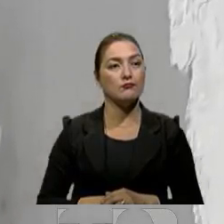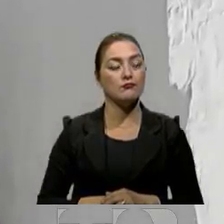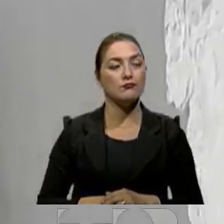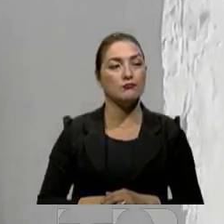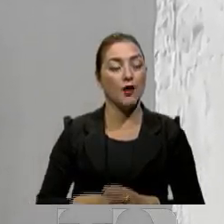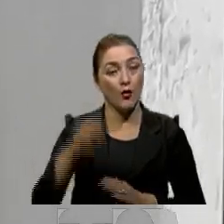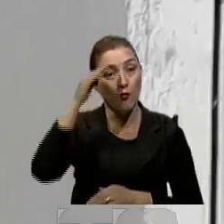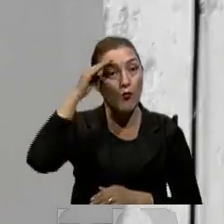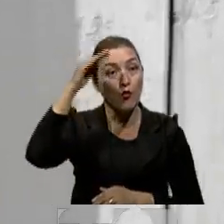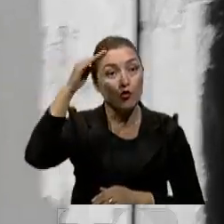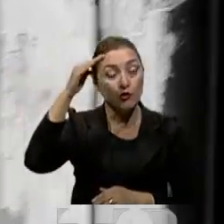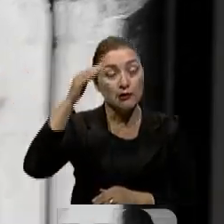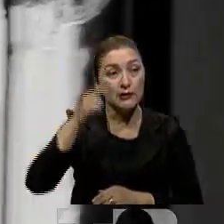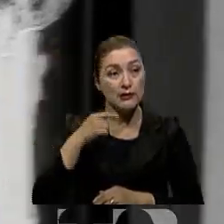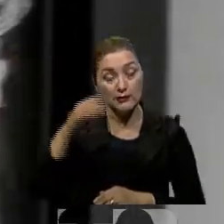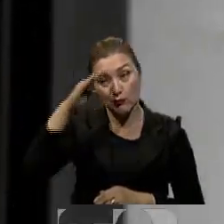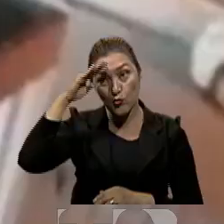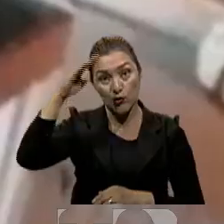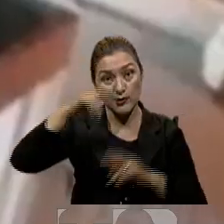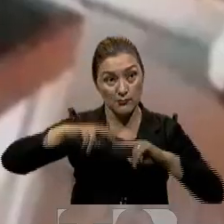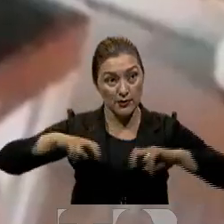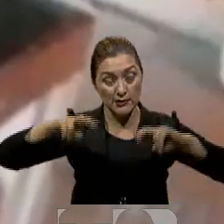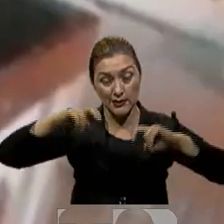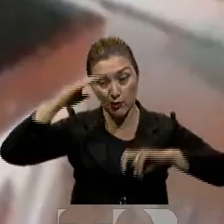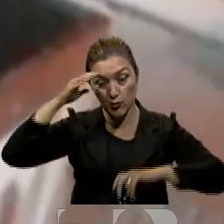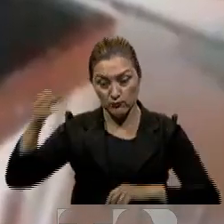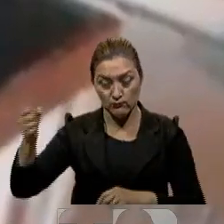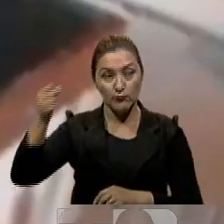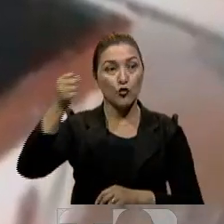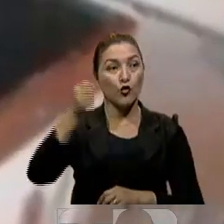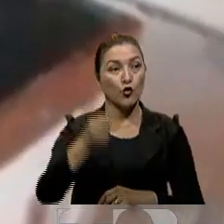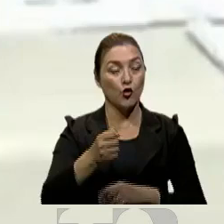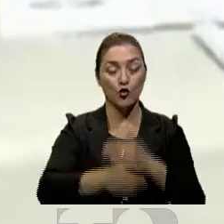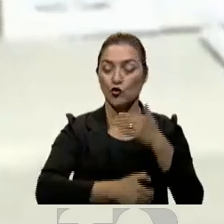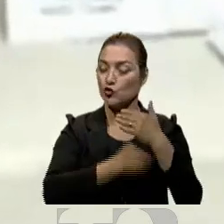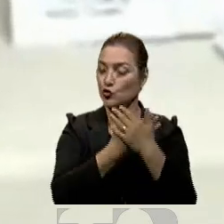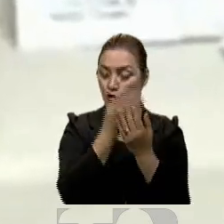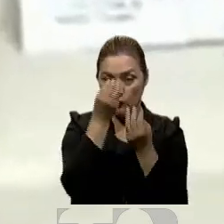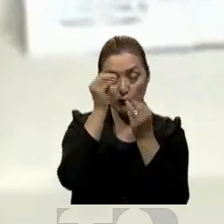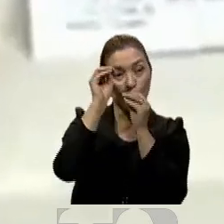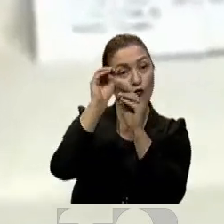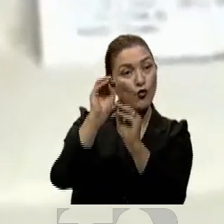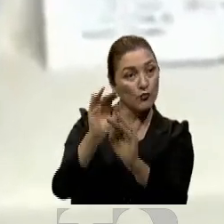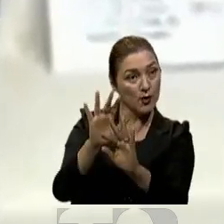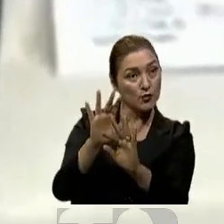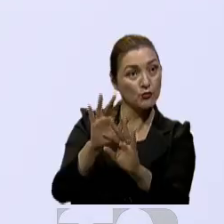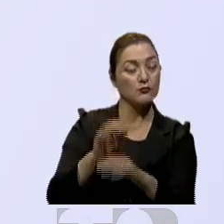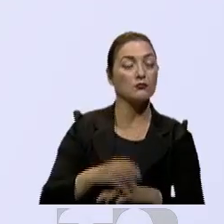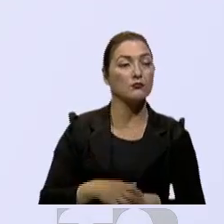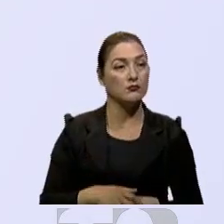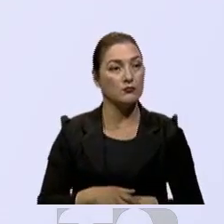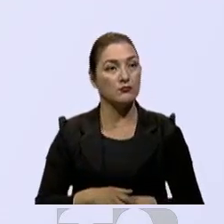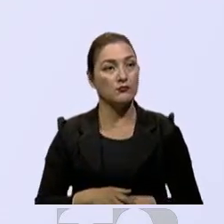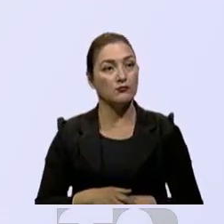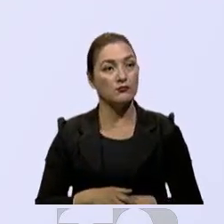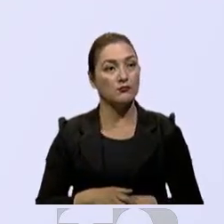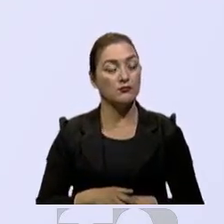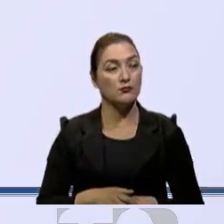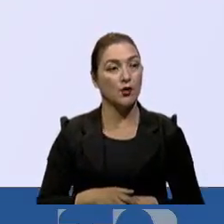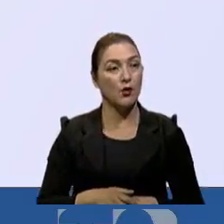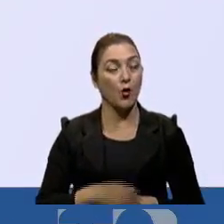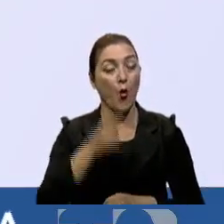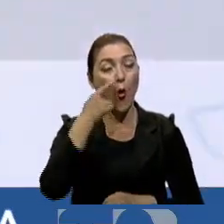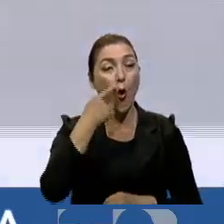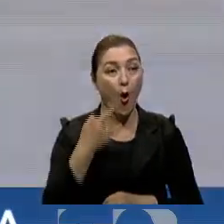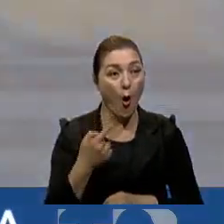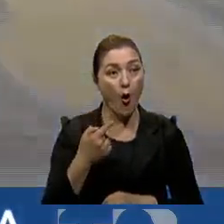Paralelamente, la policía le asignaba un agente investigativo al cual se le entregó toda la información recabada, incluso la de un sujeto que